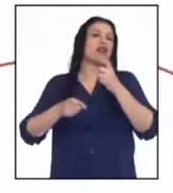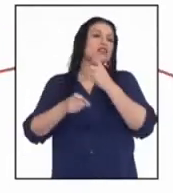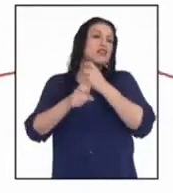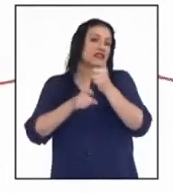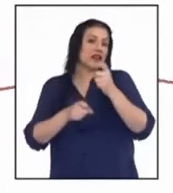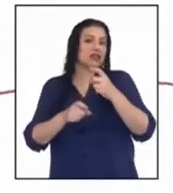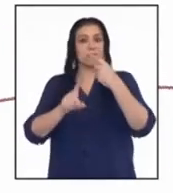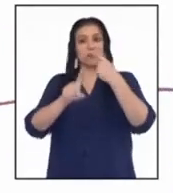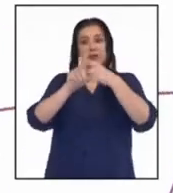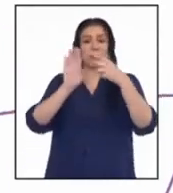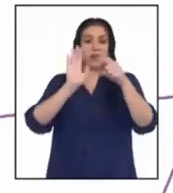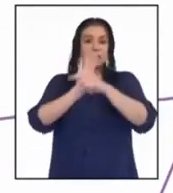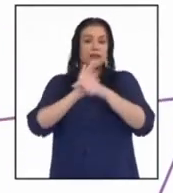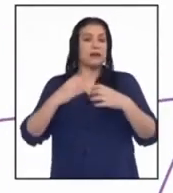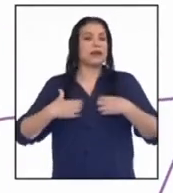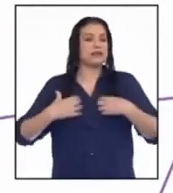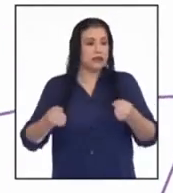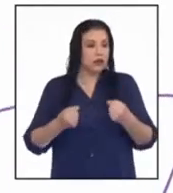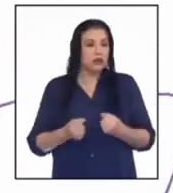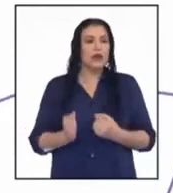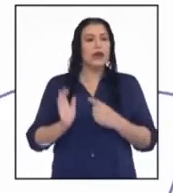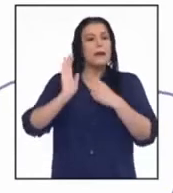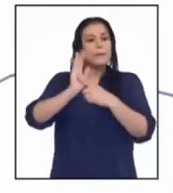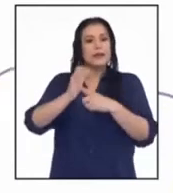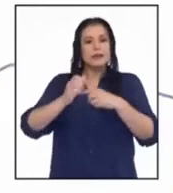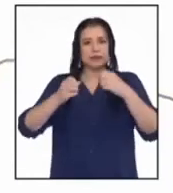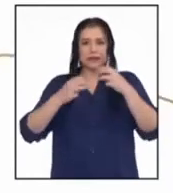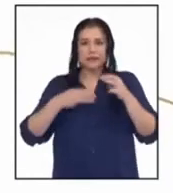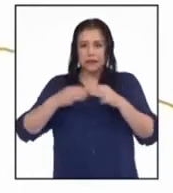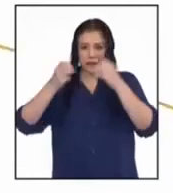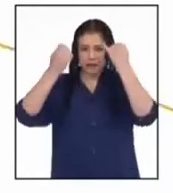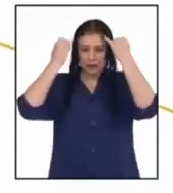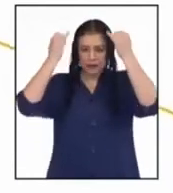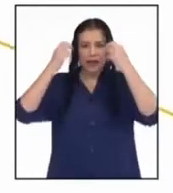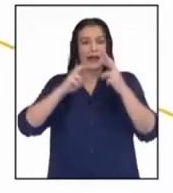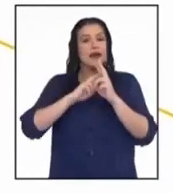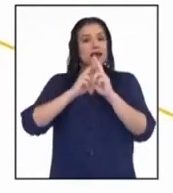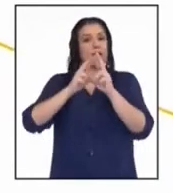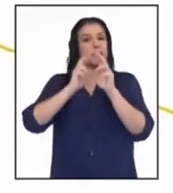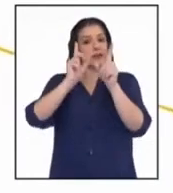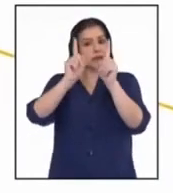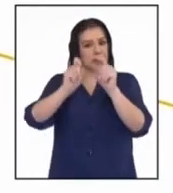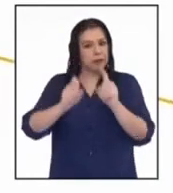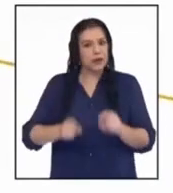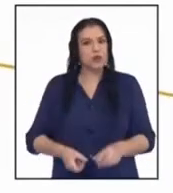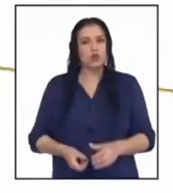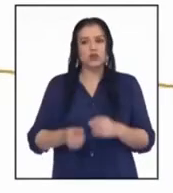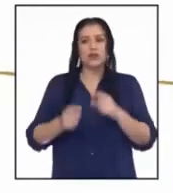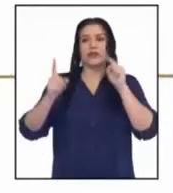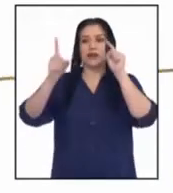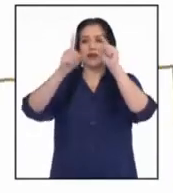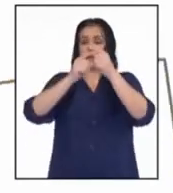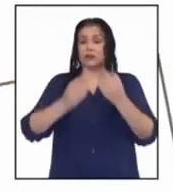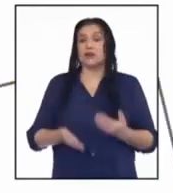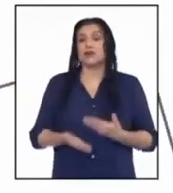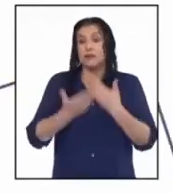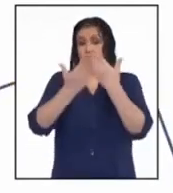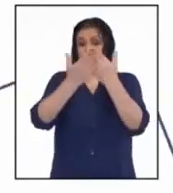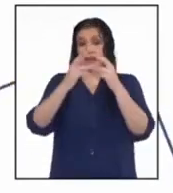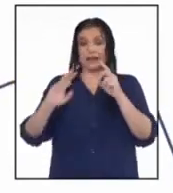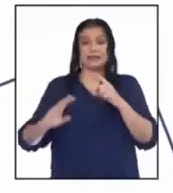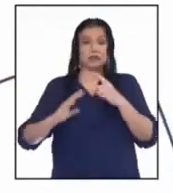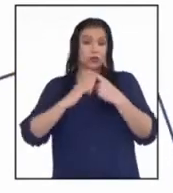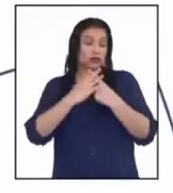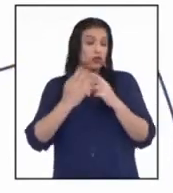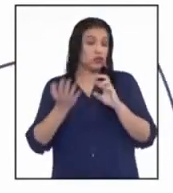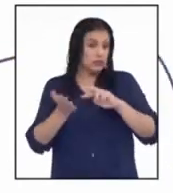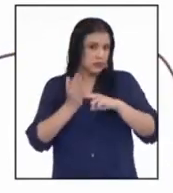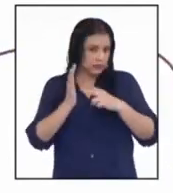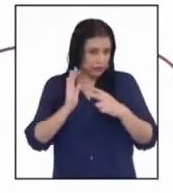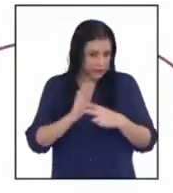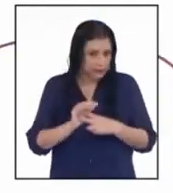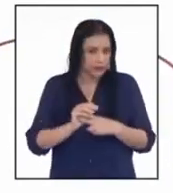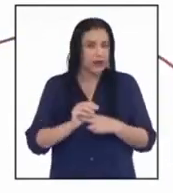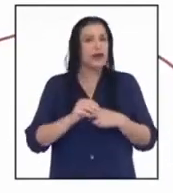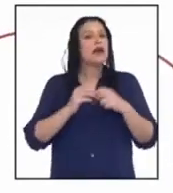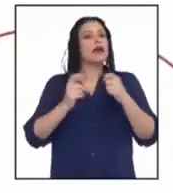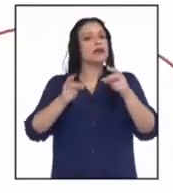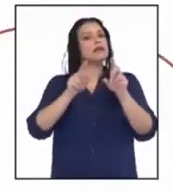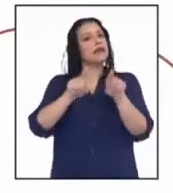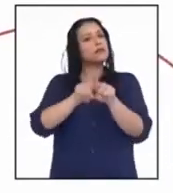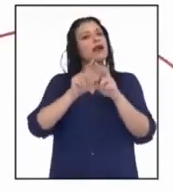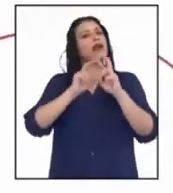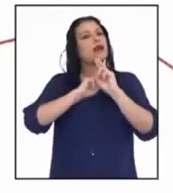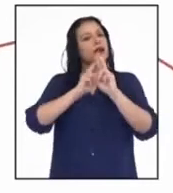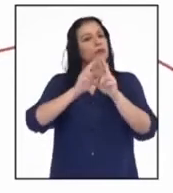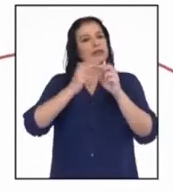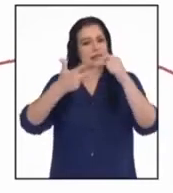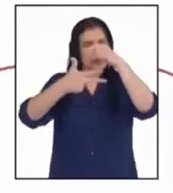salud. Presenta de forma creativa la respuesta a las preguntas de los retos propuestos en la situación significativa, así como las